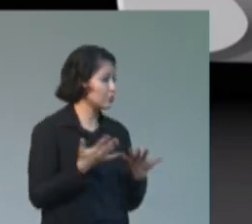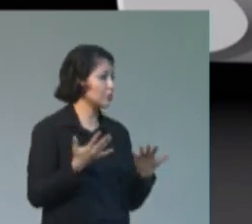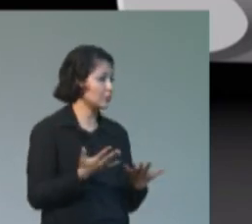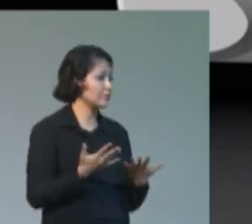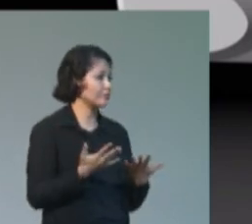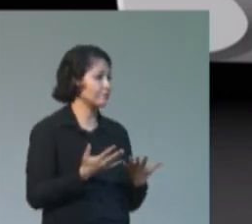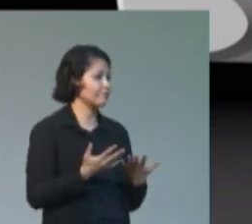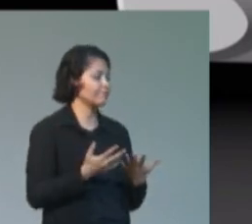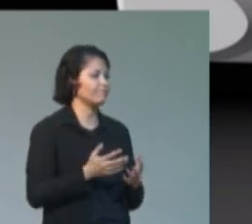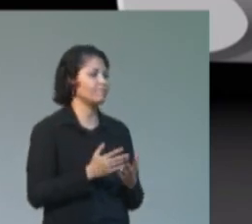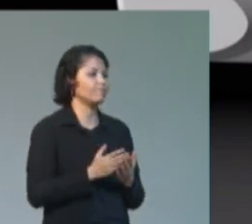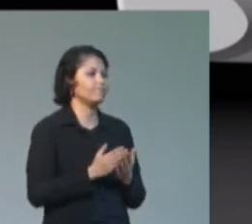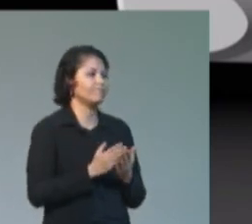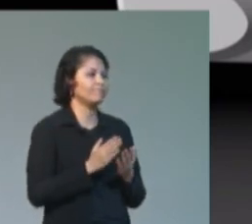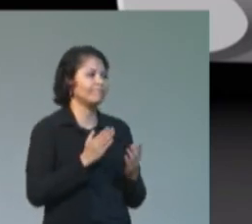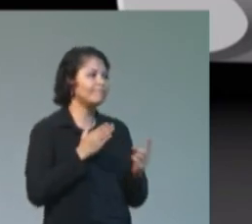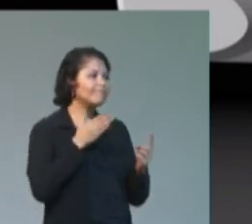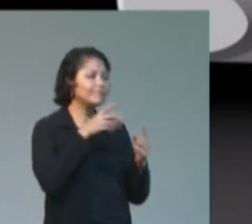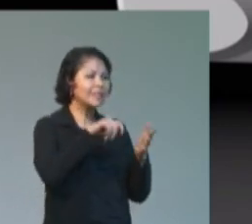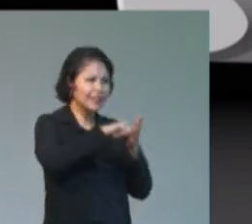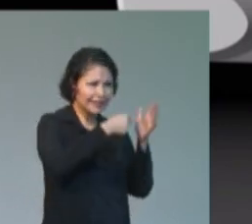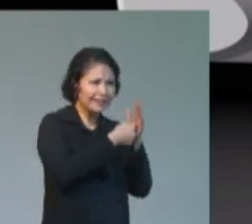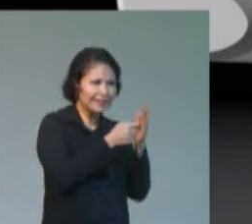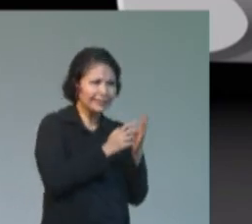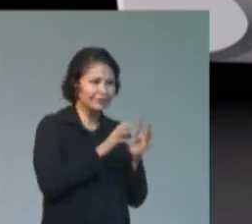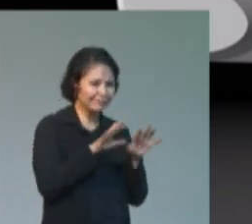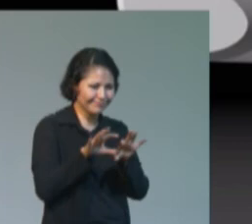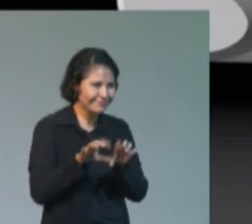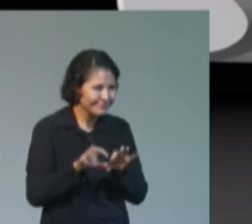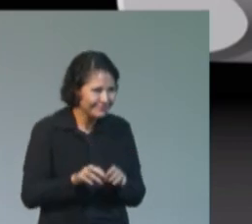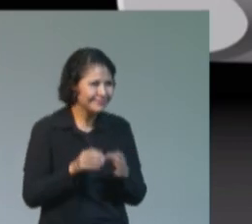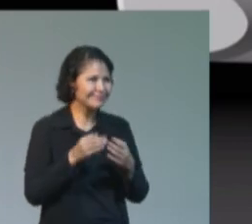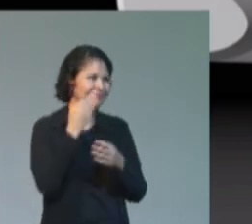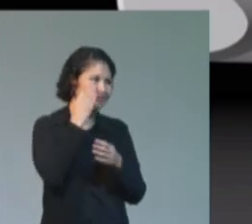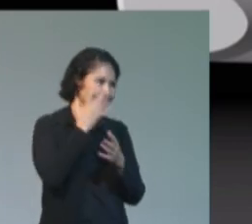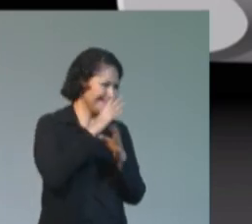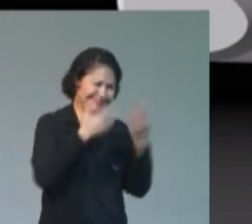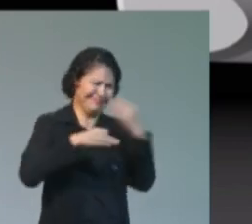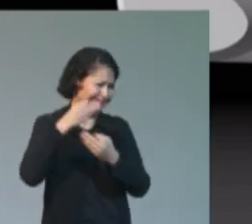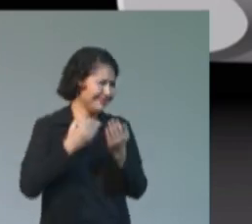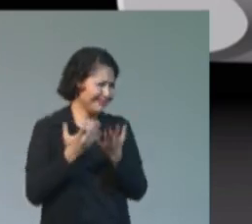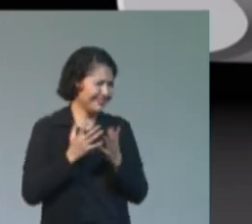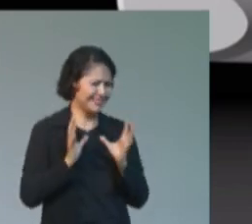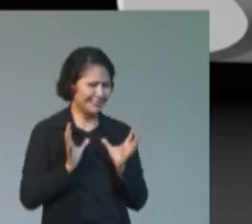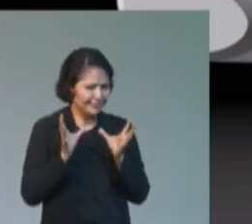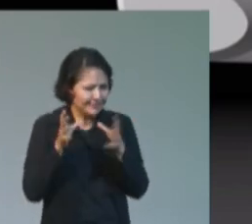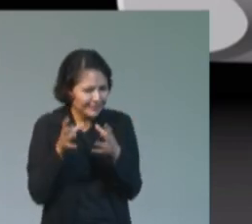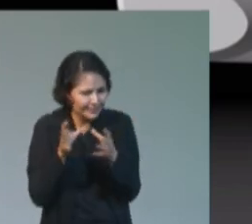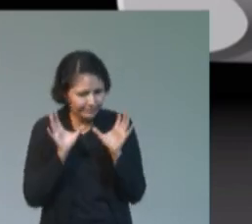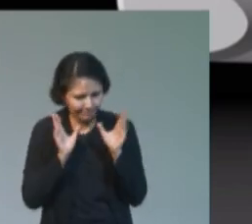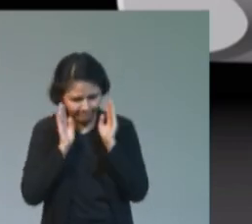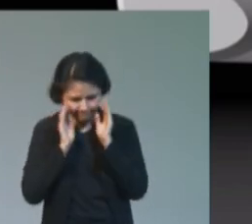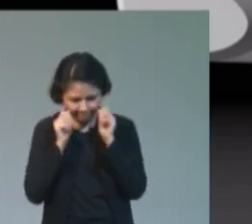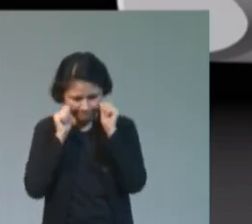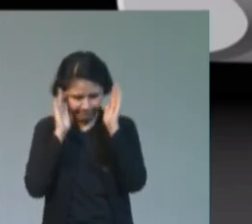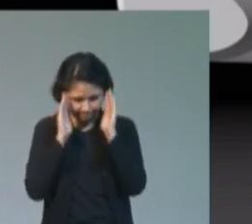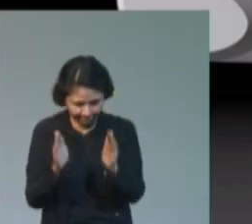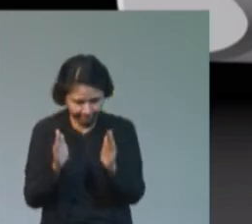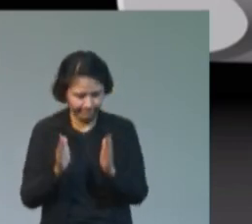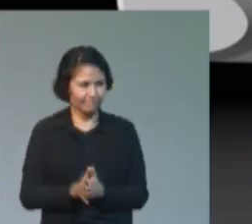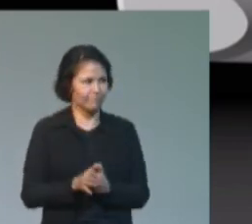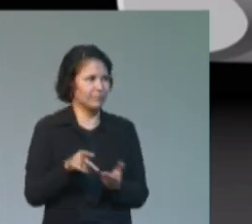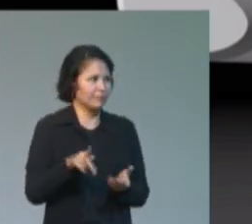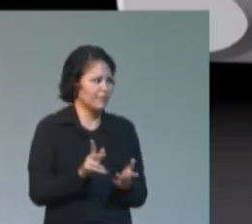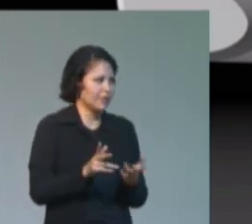tecnología y nos hemos olvidado de lo que verdaderamente es importante con cualquier tecnología que es la metodología y que es la